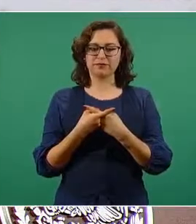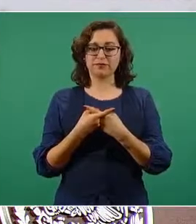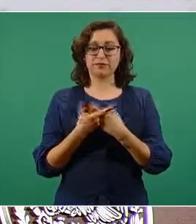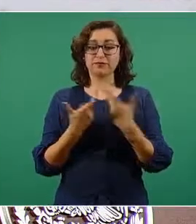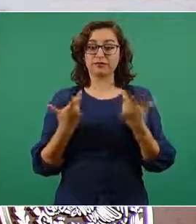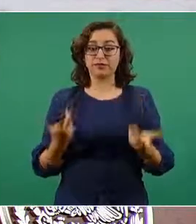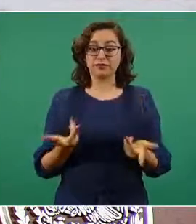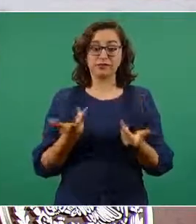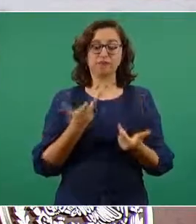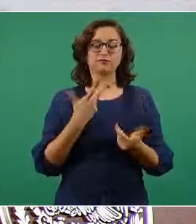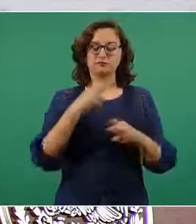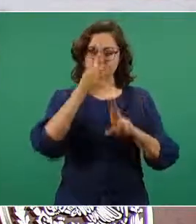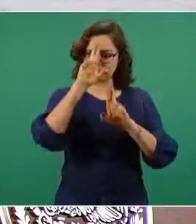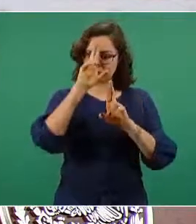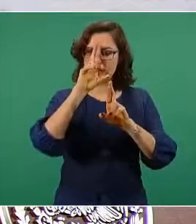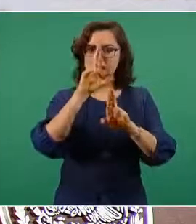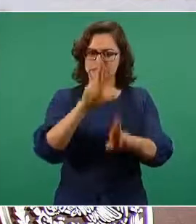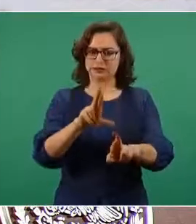respetables.